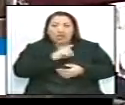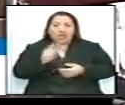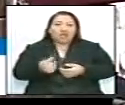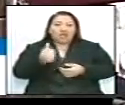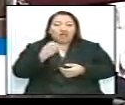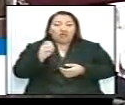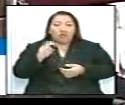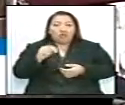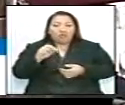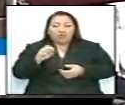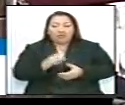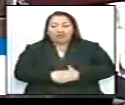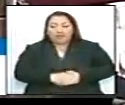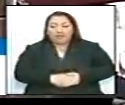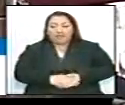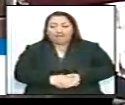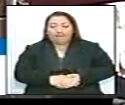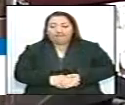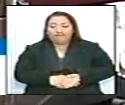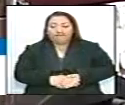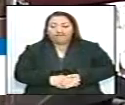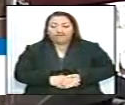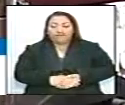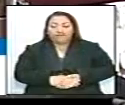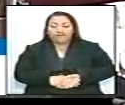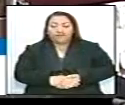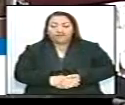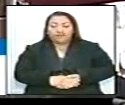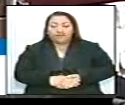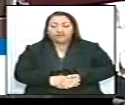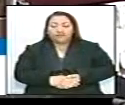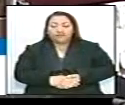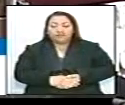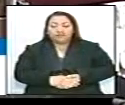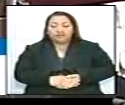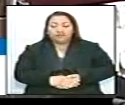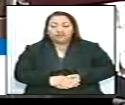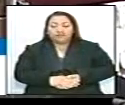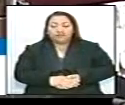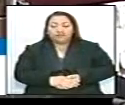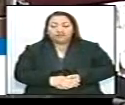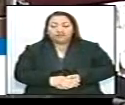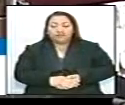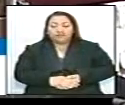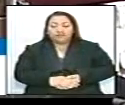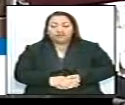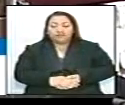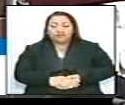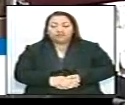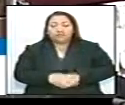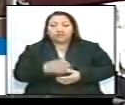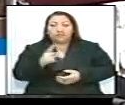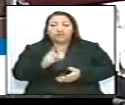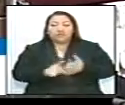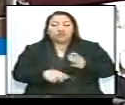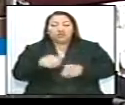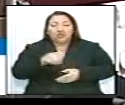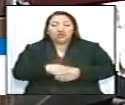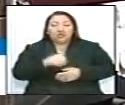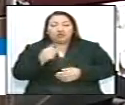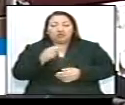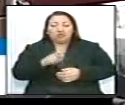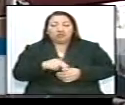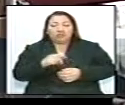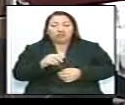de la OMPE, encargado de organizar las elecciones de abril